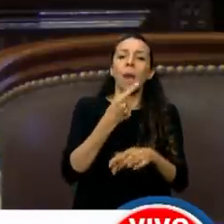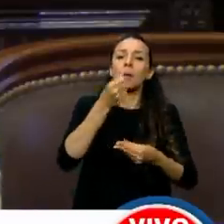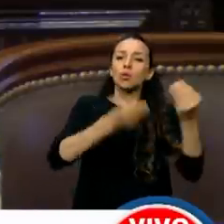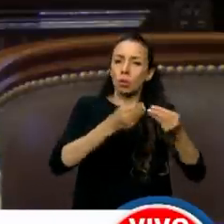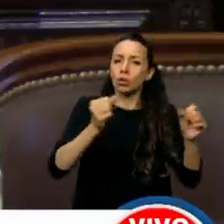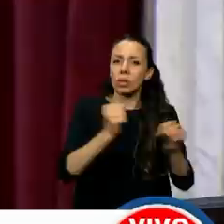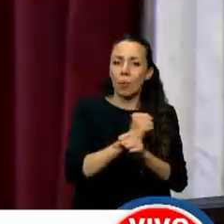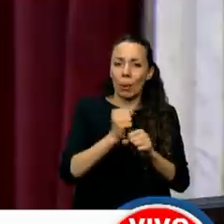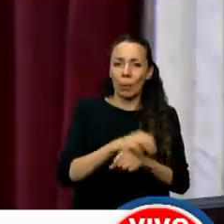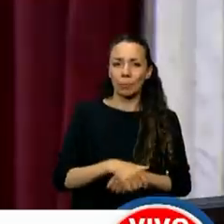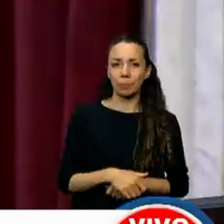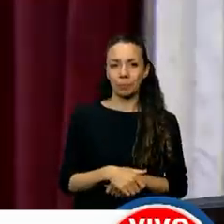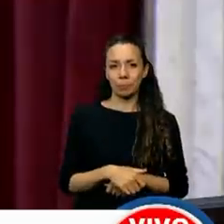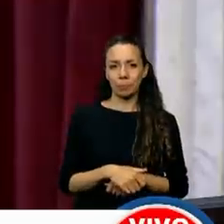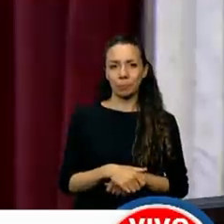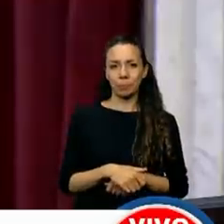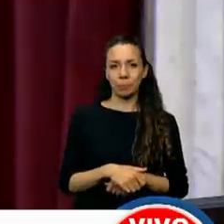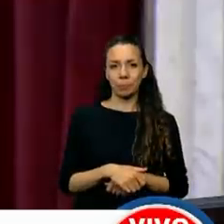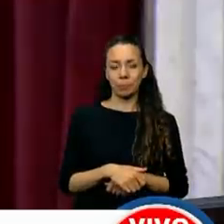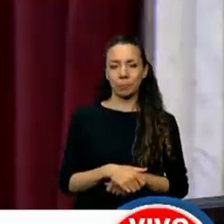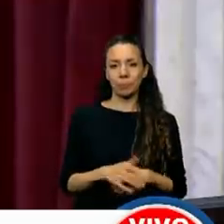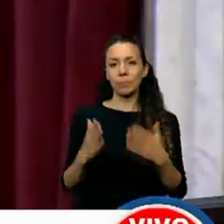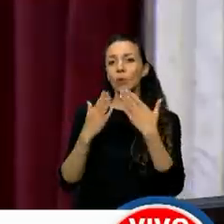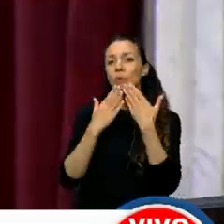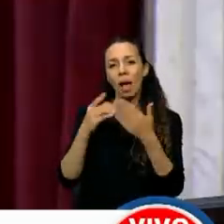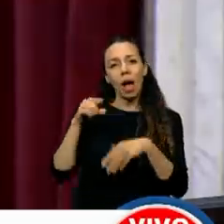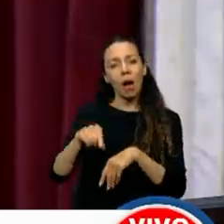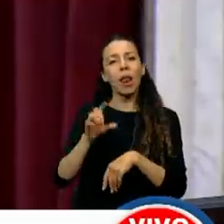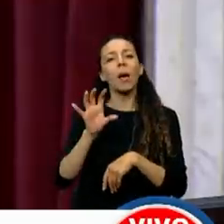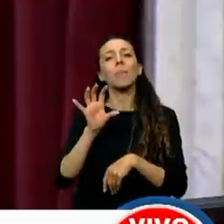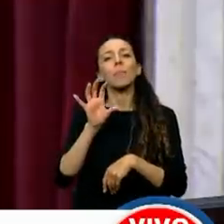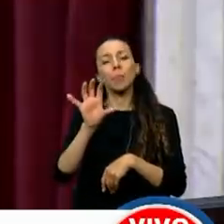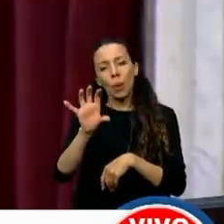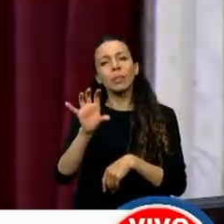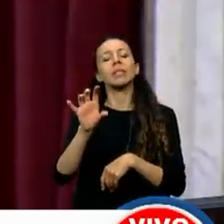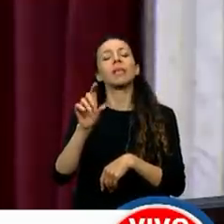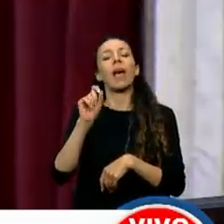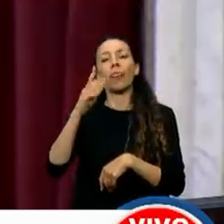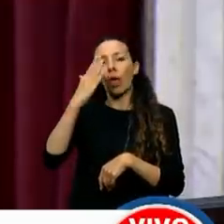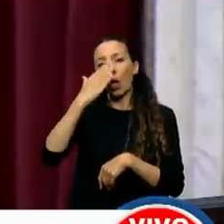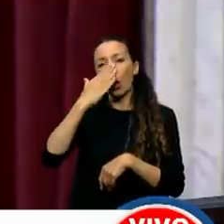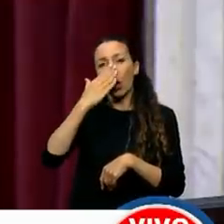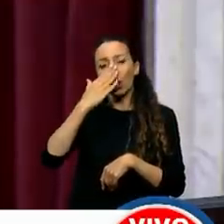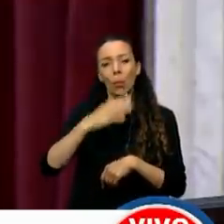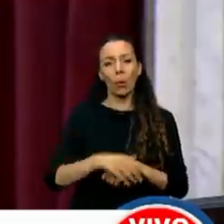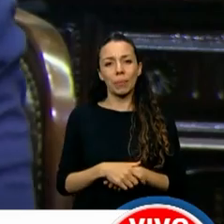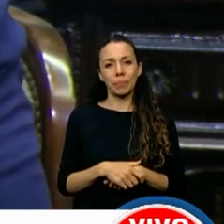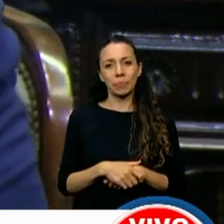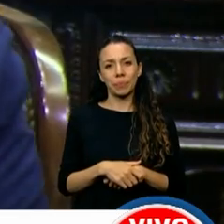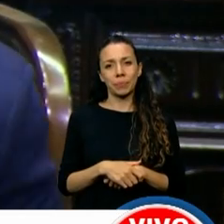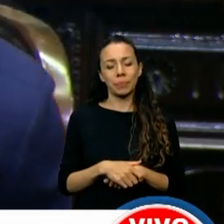gracias diputado por la provincia del cuerdo a saber el azúcar ea diputada tiene la palabra